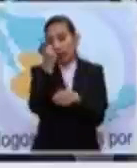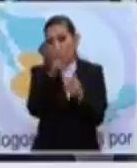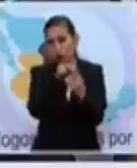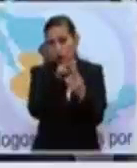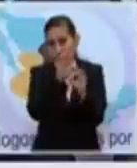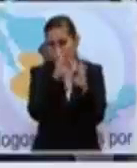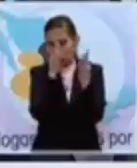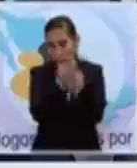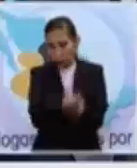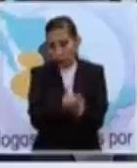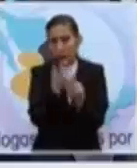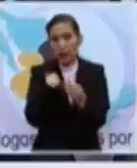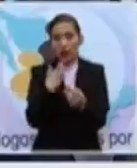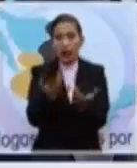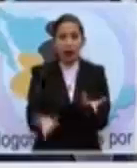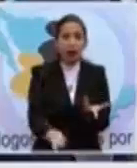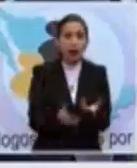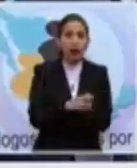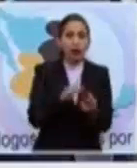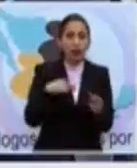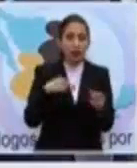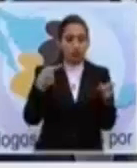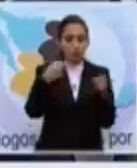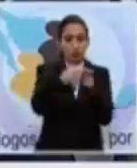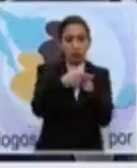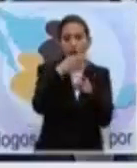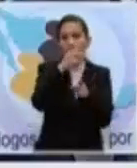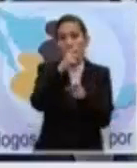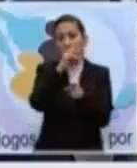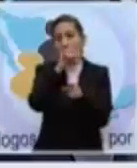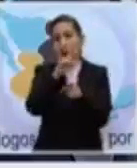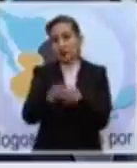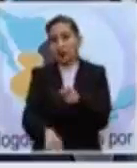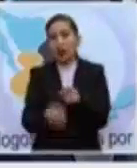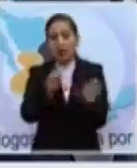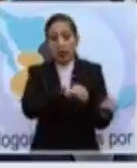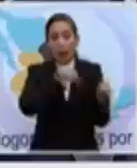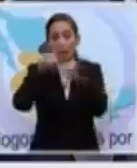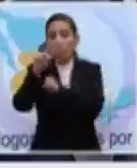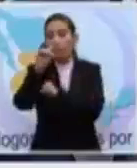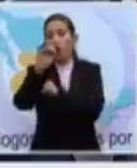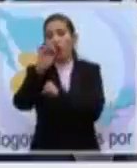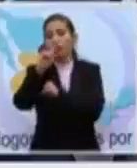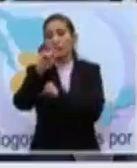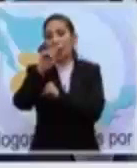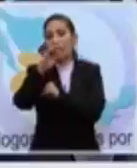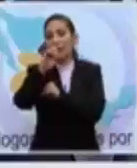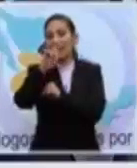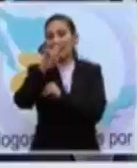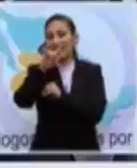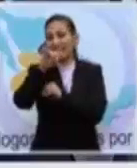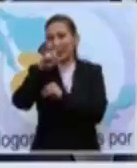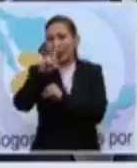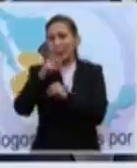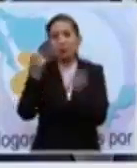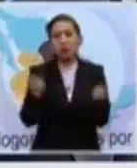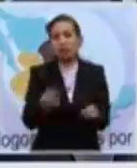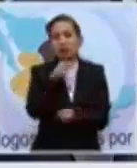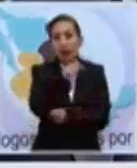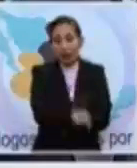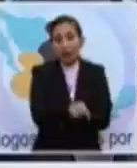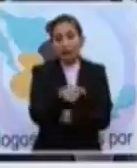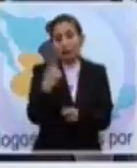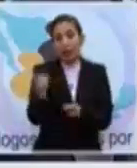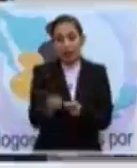lo que comentaban, la portabilidad y la convergencia. Hablando de la portabilidad, una de las primeras acciones de portabilidad que se han hecho